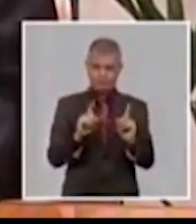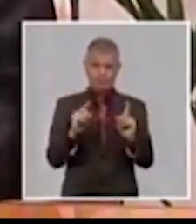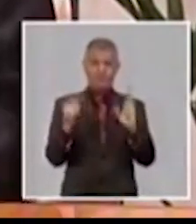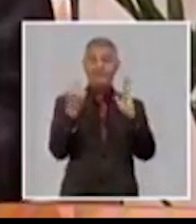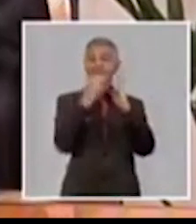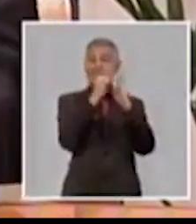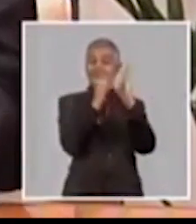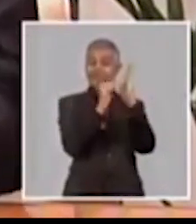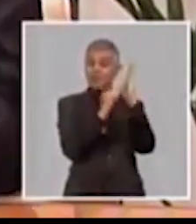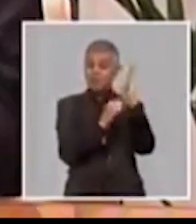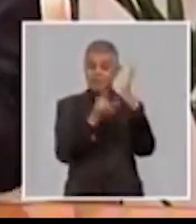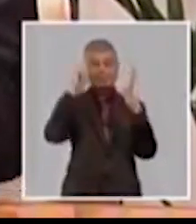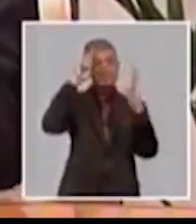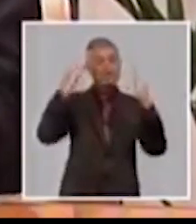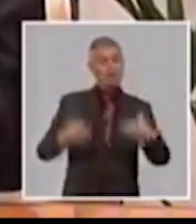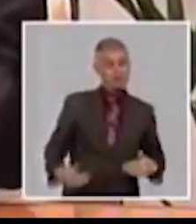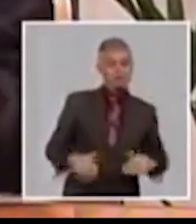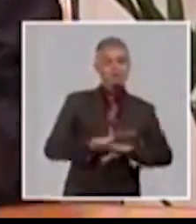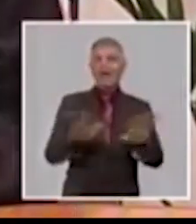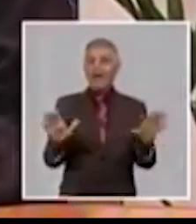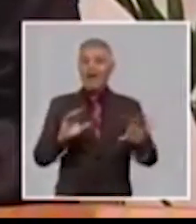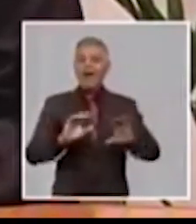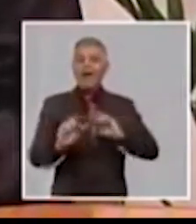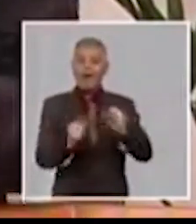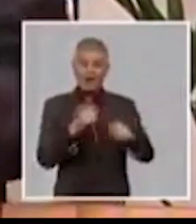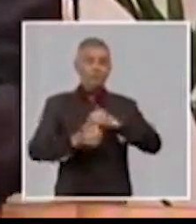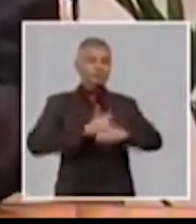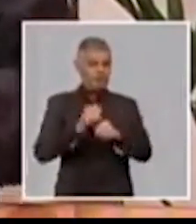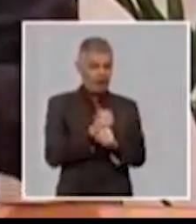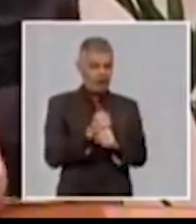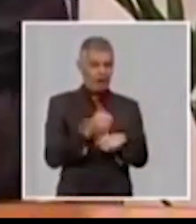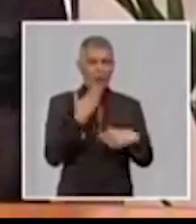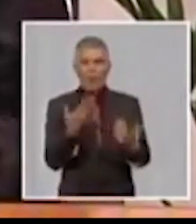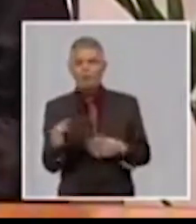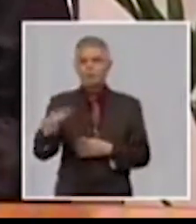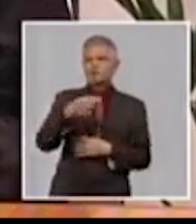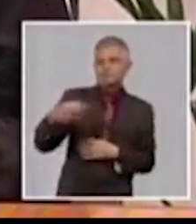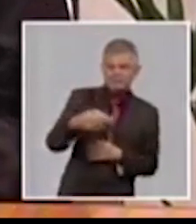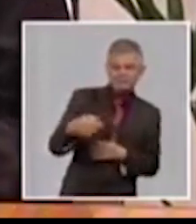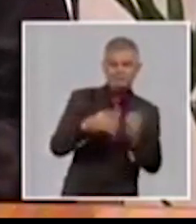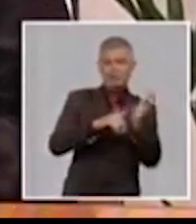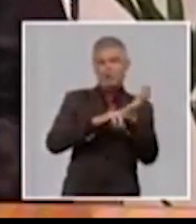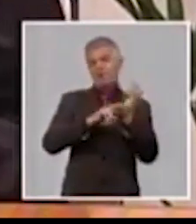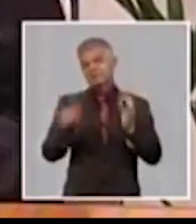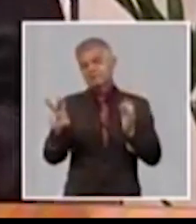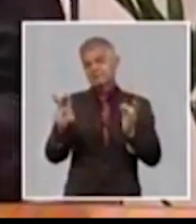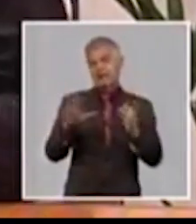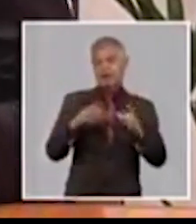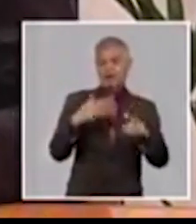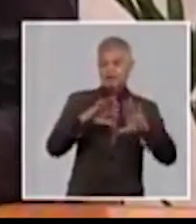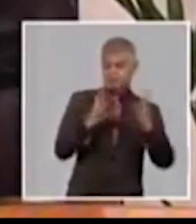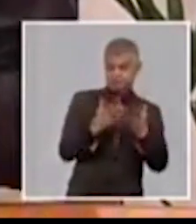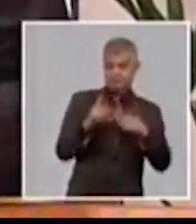Salud Pública ya los aplica, a ver cómo están estos indicadores en un municipio, en una provincia. Y a partir de ahí es que